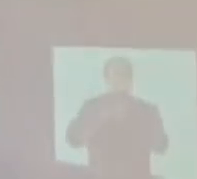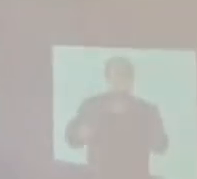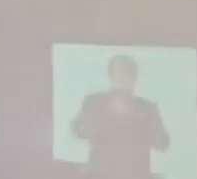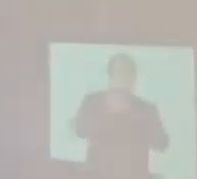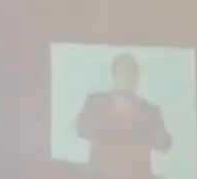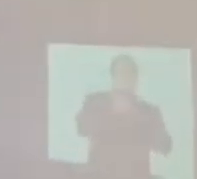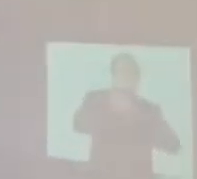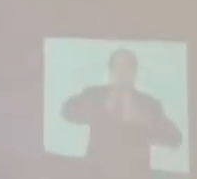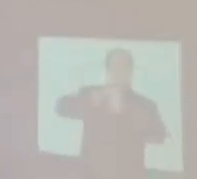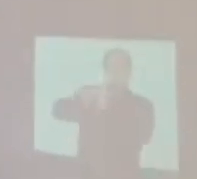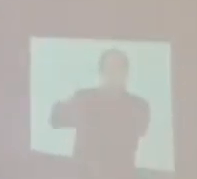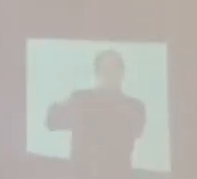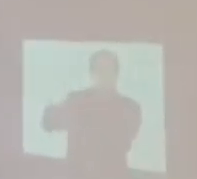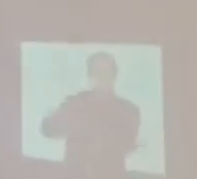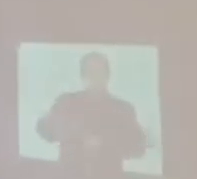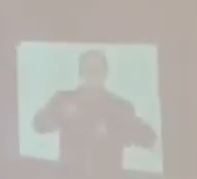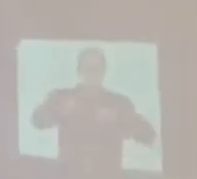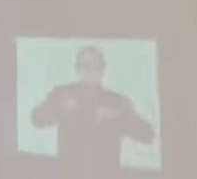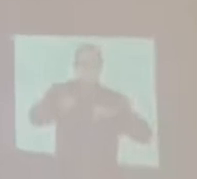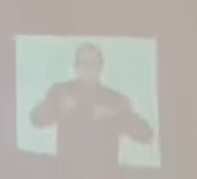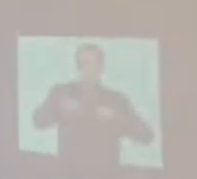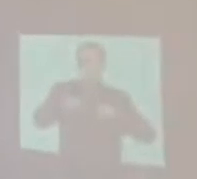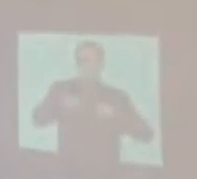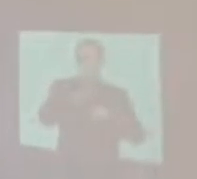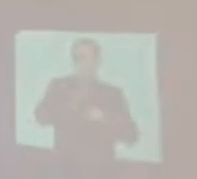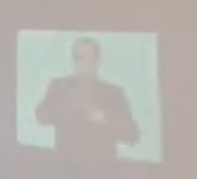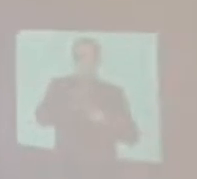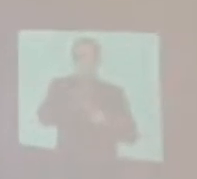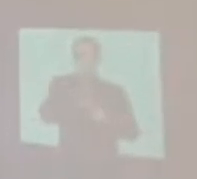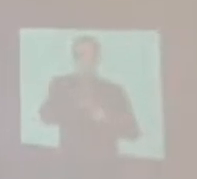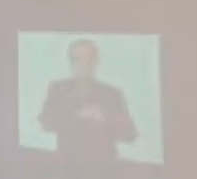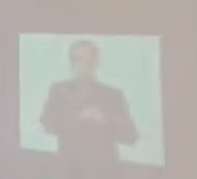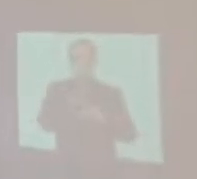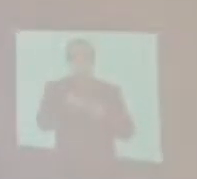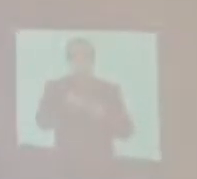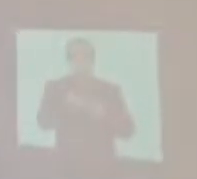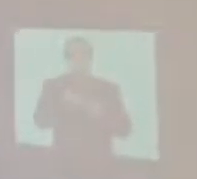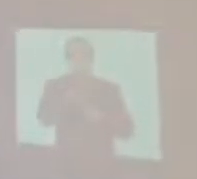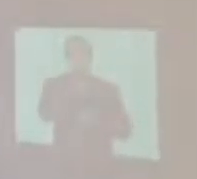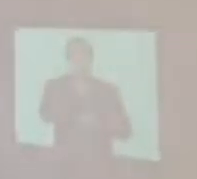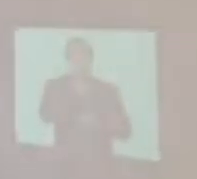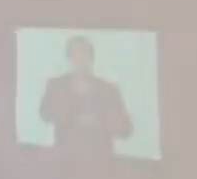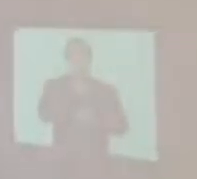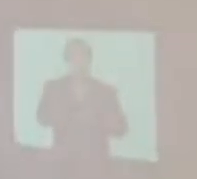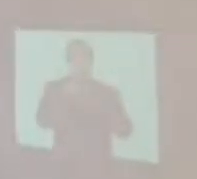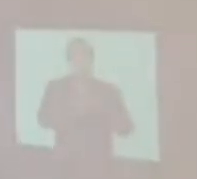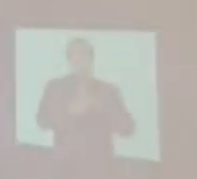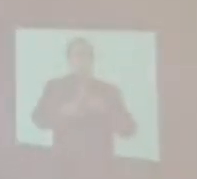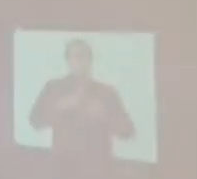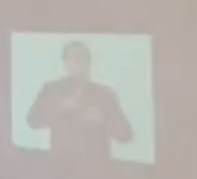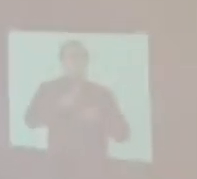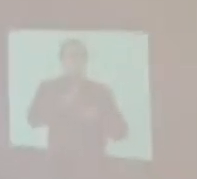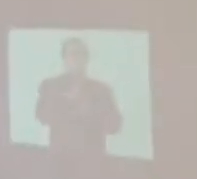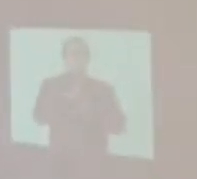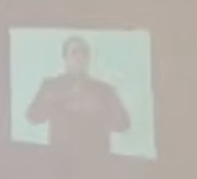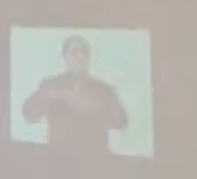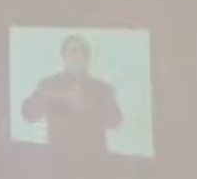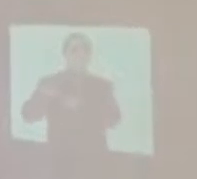encima. Vivo con lo justo para que las cosas no me roben la libertad. En la